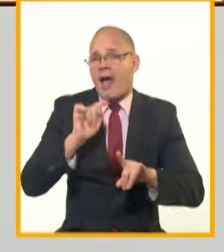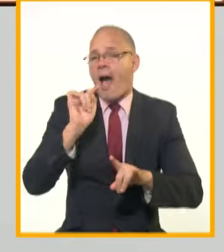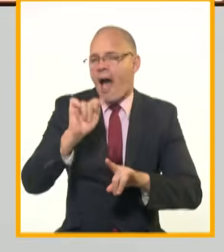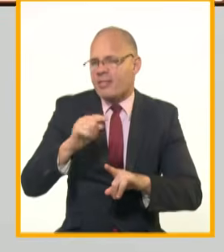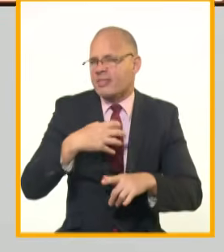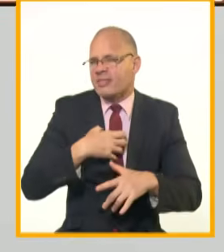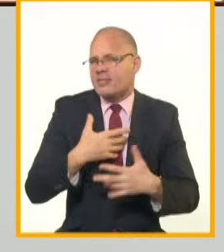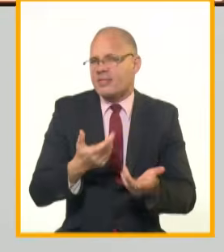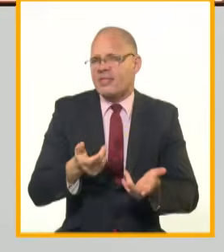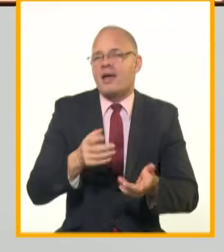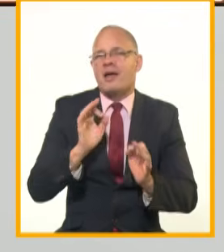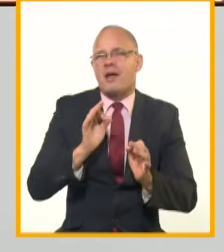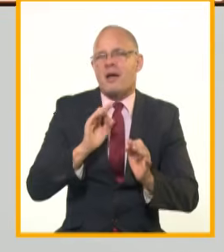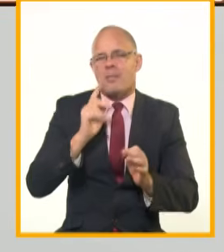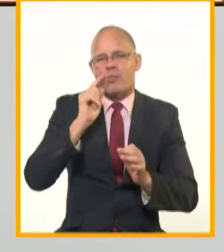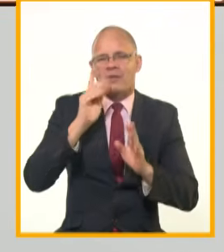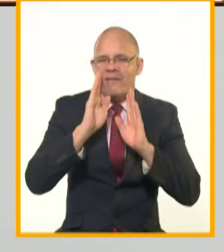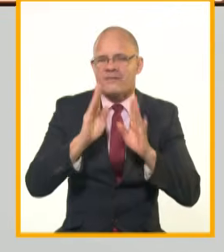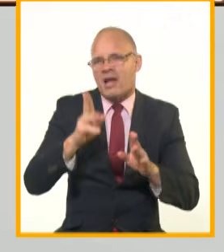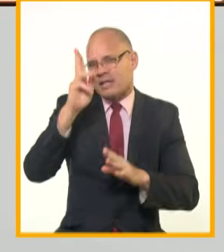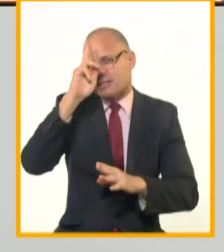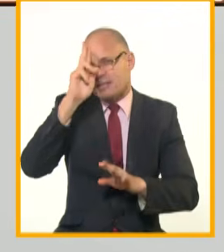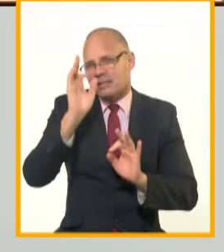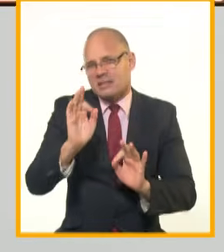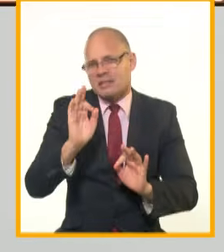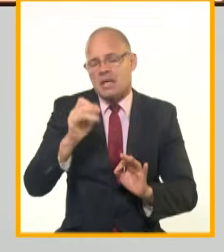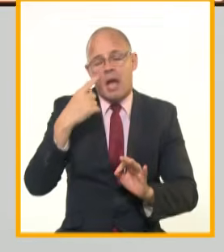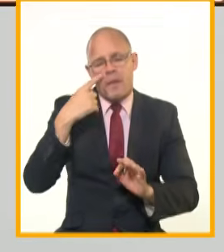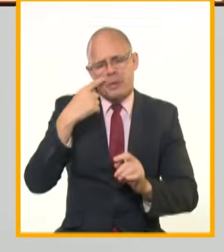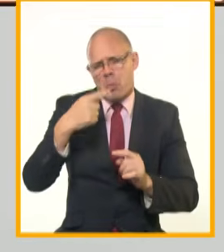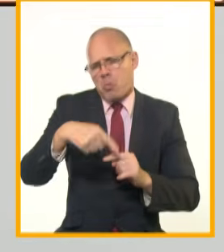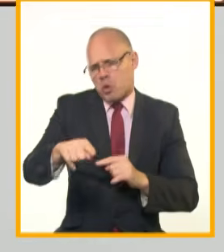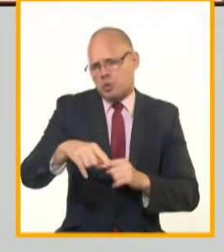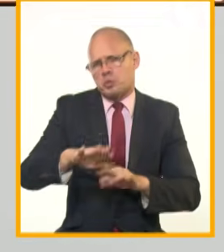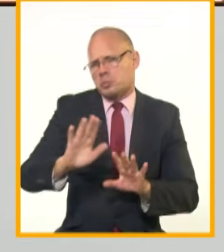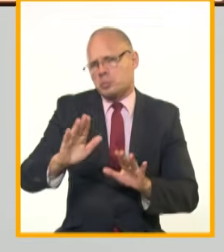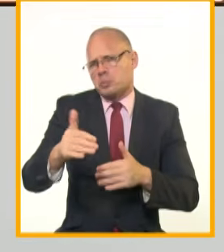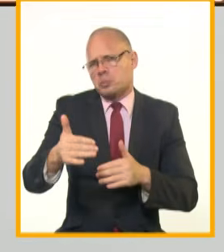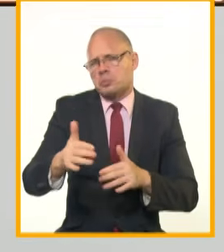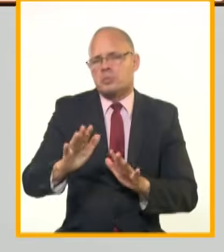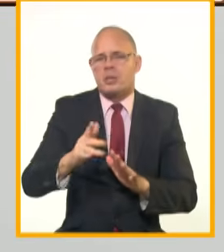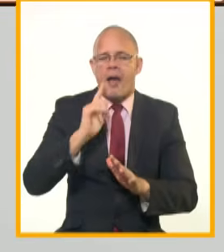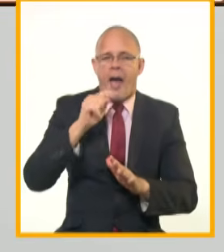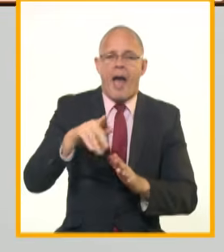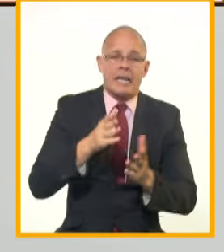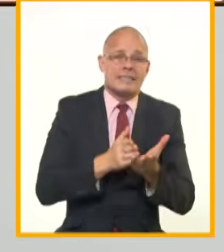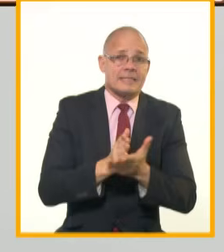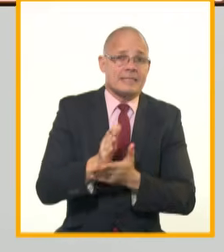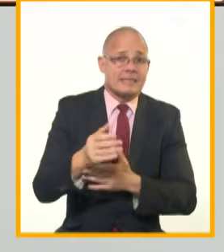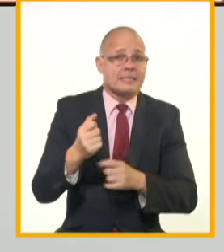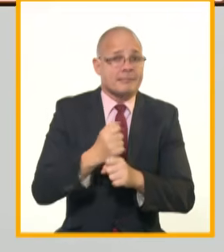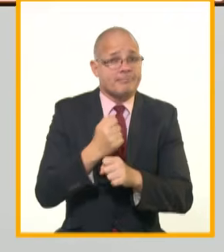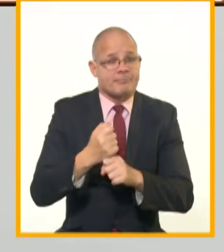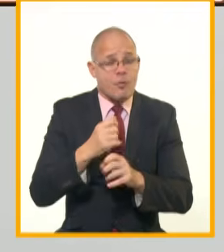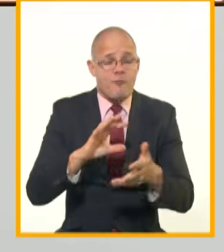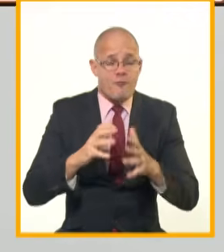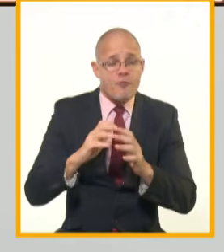médicas, en una fecha no muy lejana, pero hay que seguirle trabajando las infraestructuras.